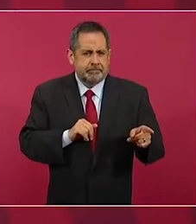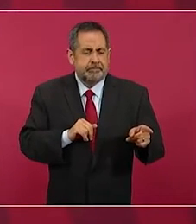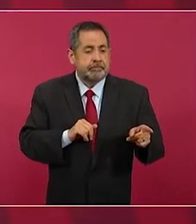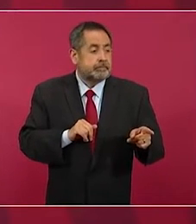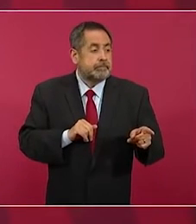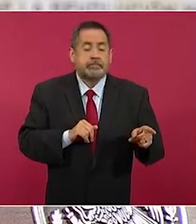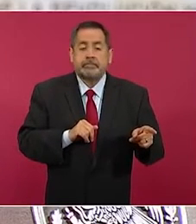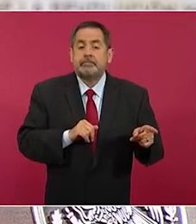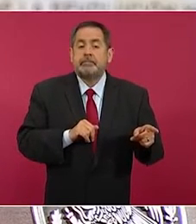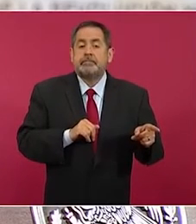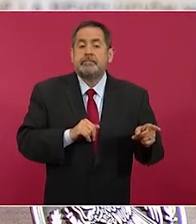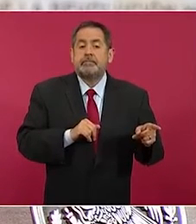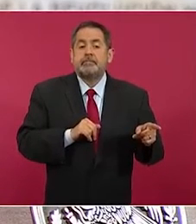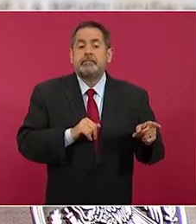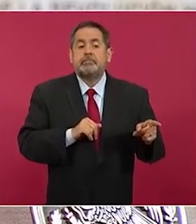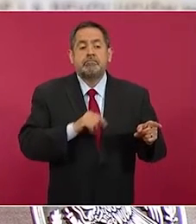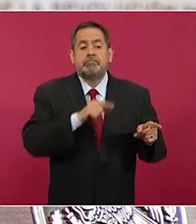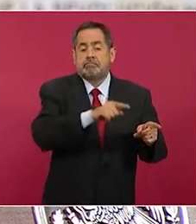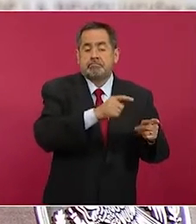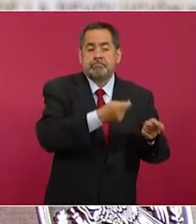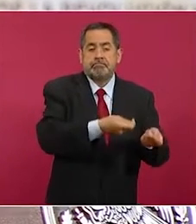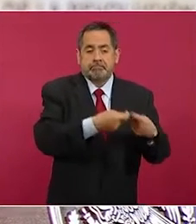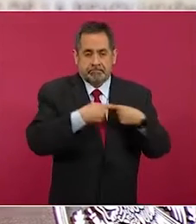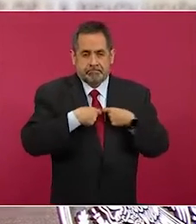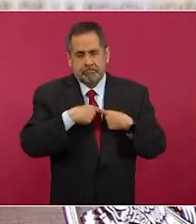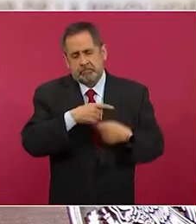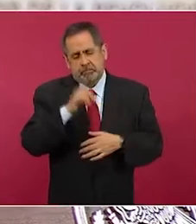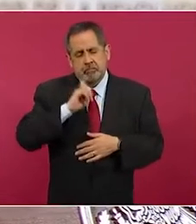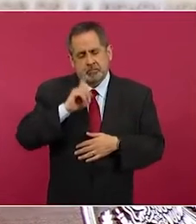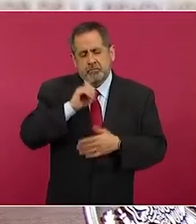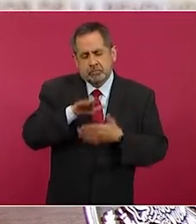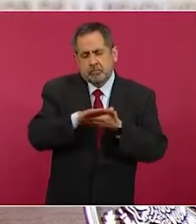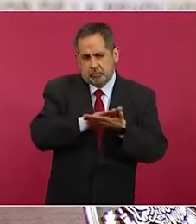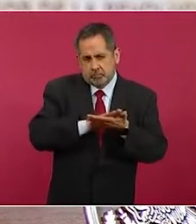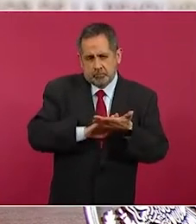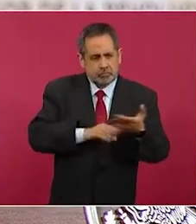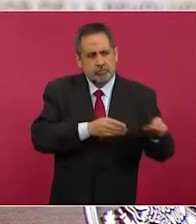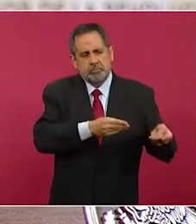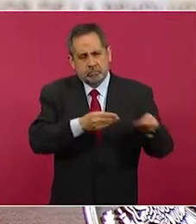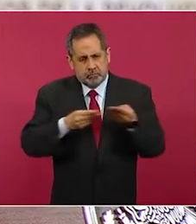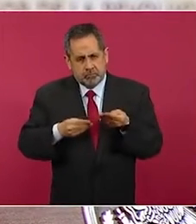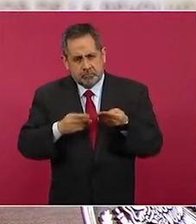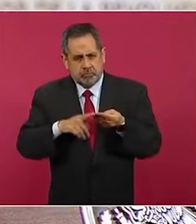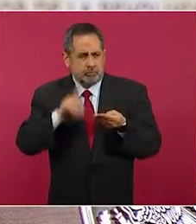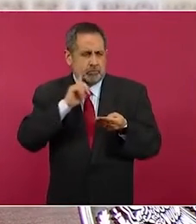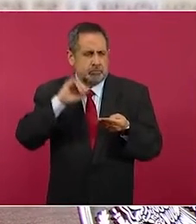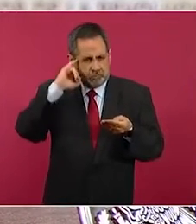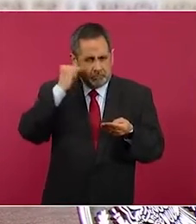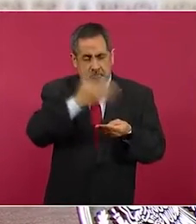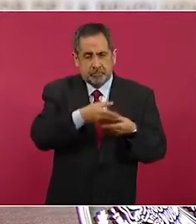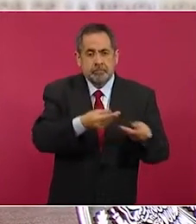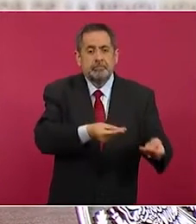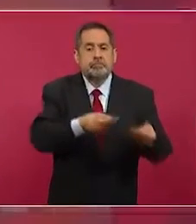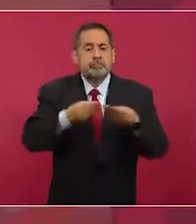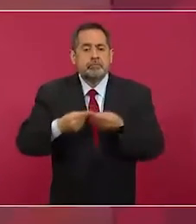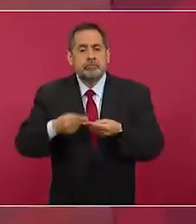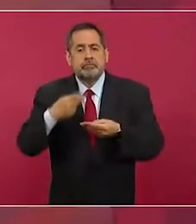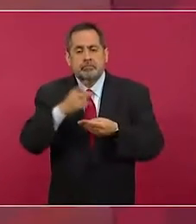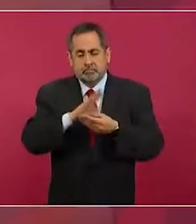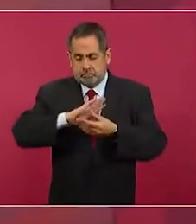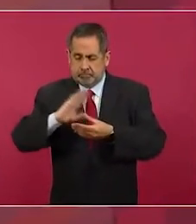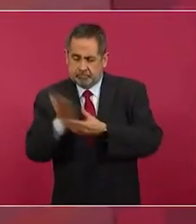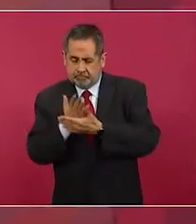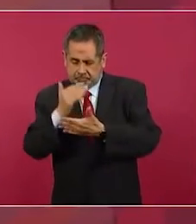me entrega, una mujer humilde, campesina, me entrega su